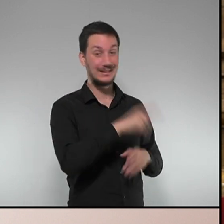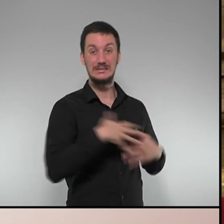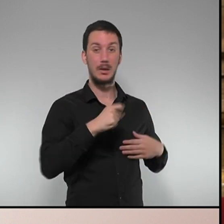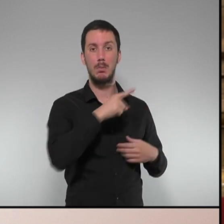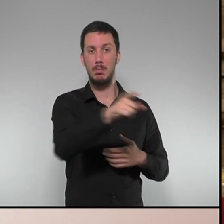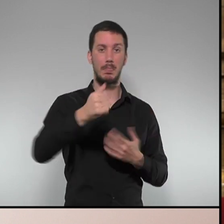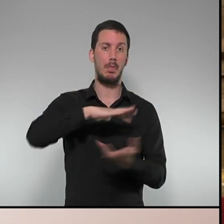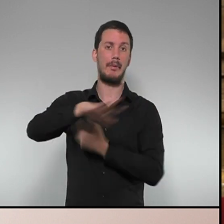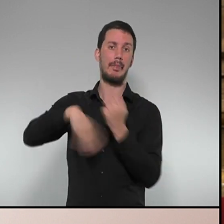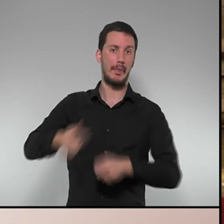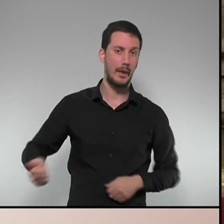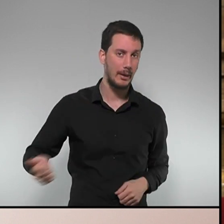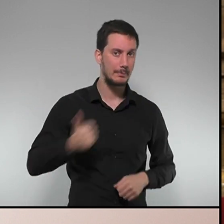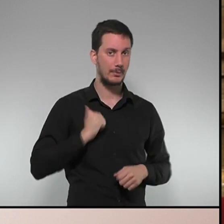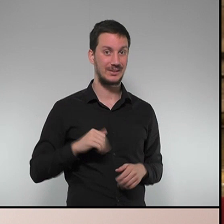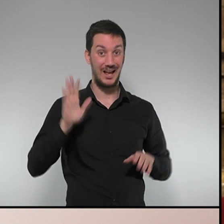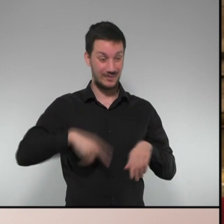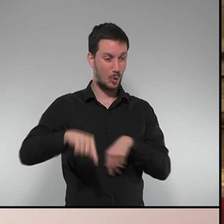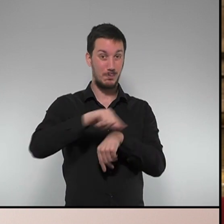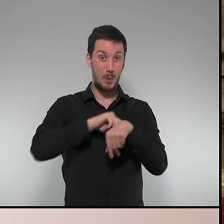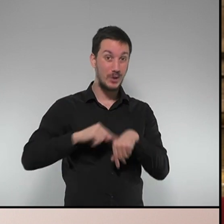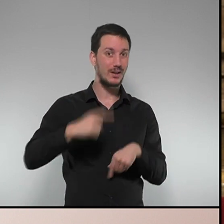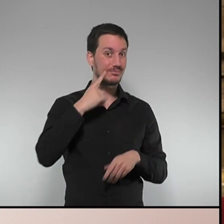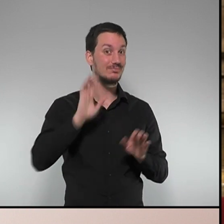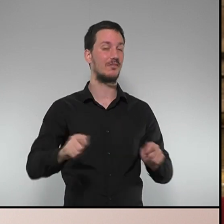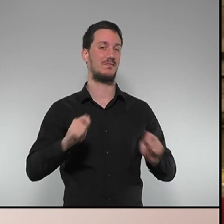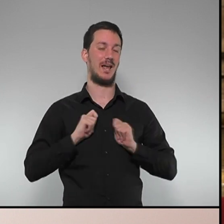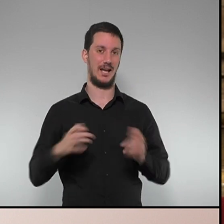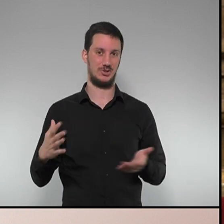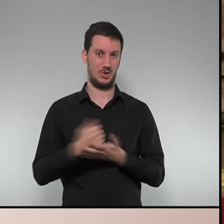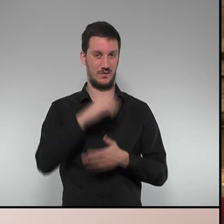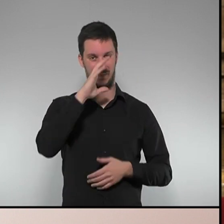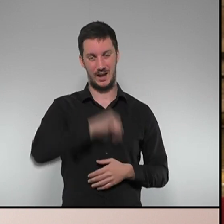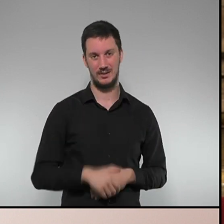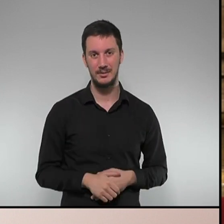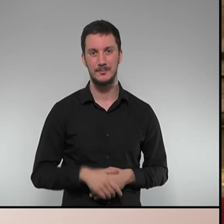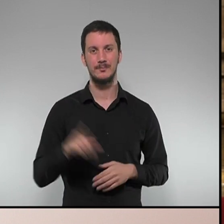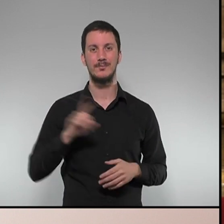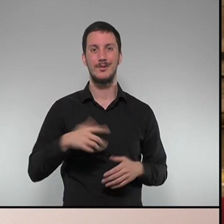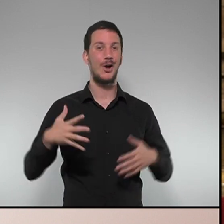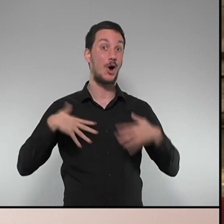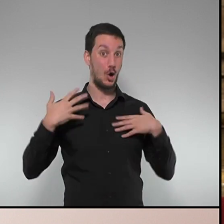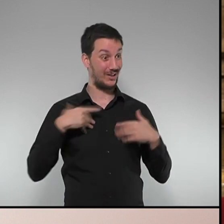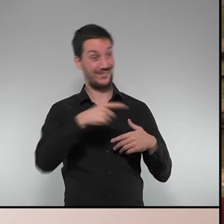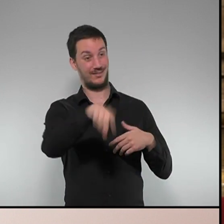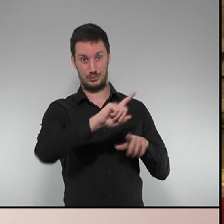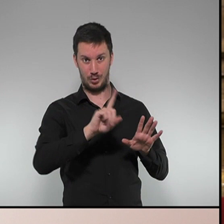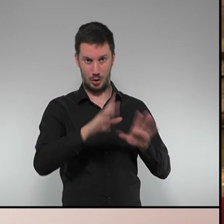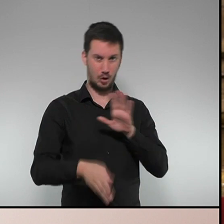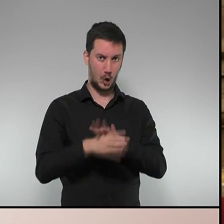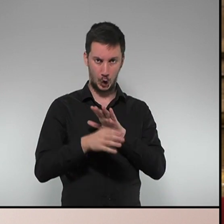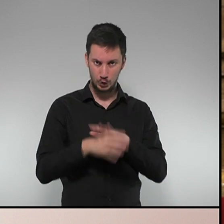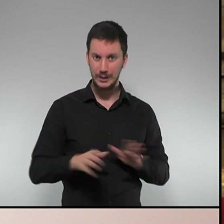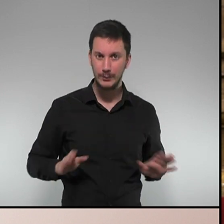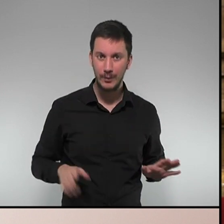políticas que se han demostrado fallidas. Y no contentos con ello y como si de una burla se tratase, ustedes, ante